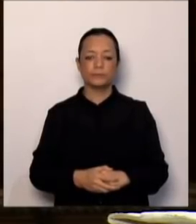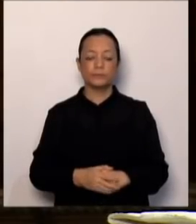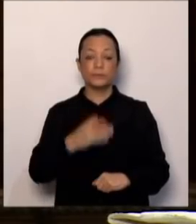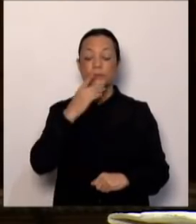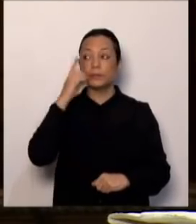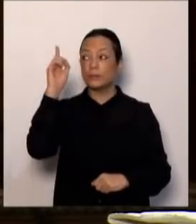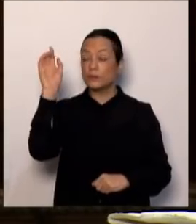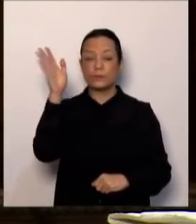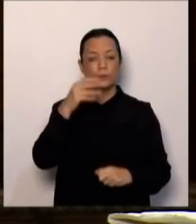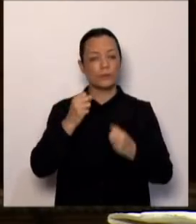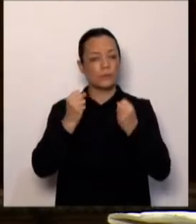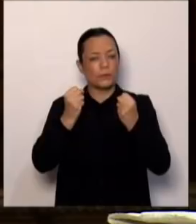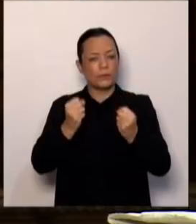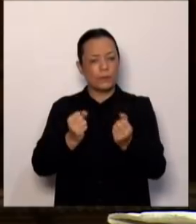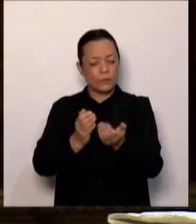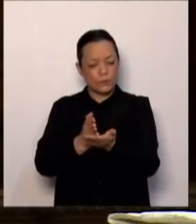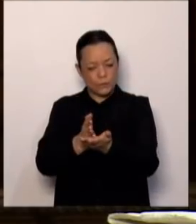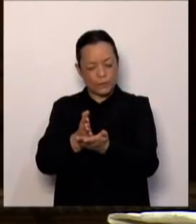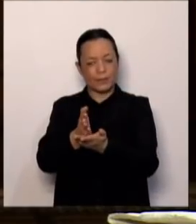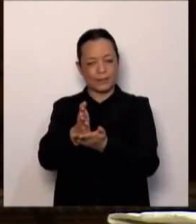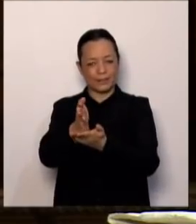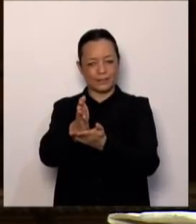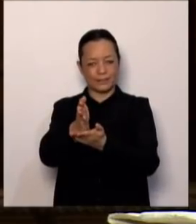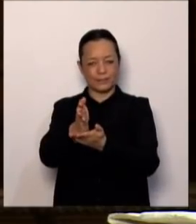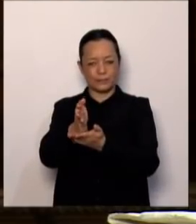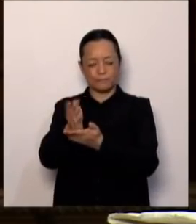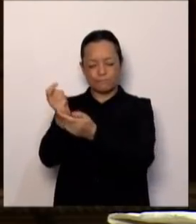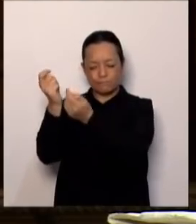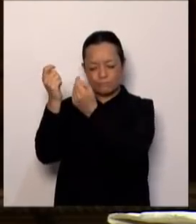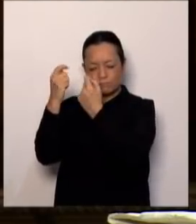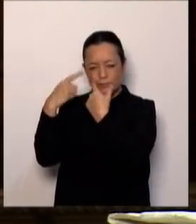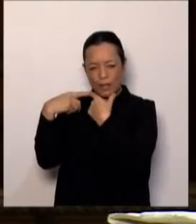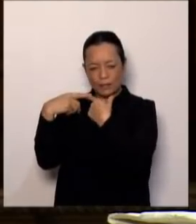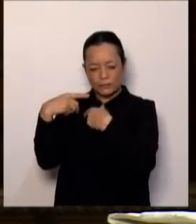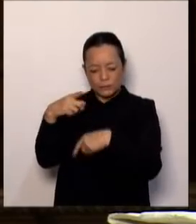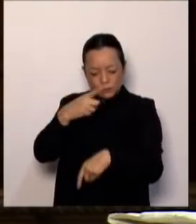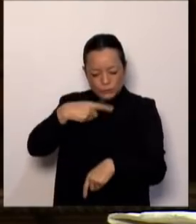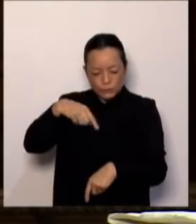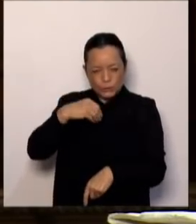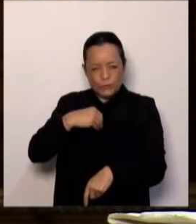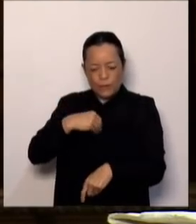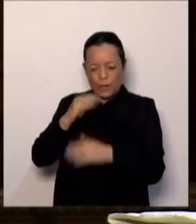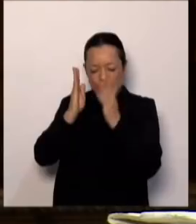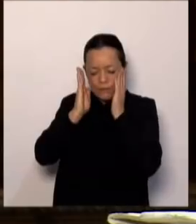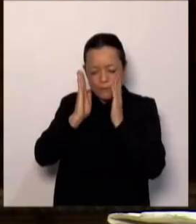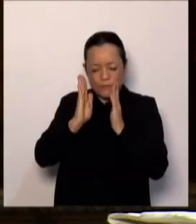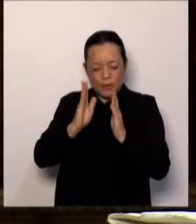Dios Todopoderoso y Eterno, concédenos permanecer fieles a tu santa